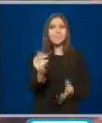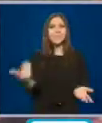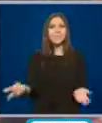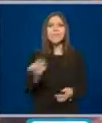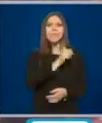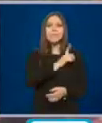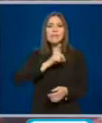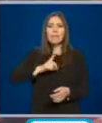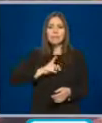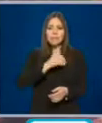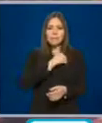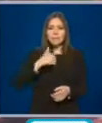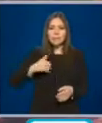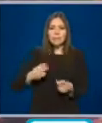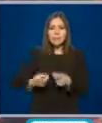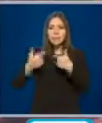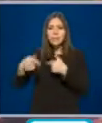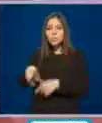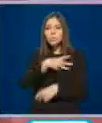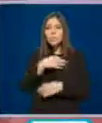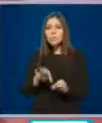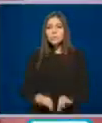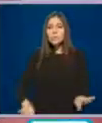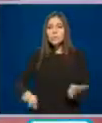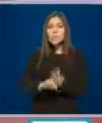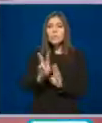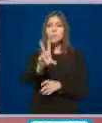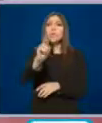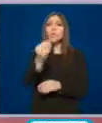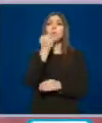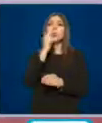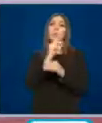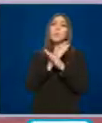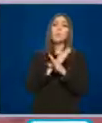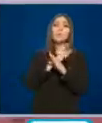se Sí, priven sí, de sí, comer. sí. Ok, Estoy de acuerdo, ¿ok? Alicia. Esto, Alicia. Ay, Muy bien. Alicia, pues